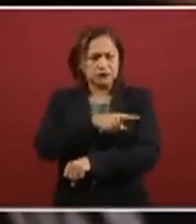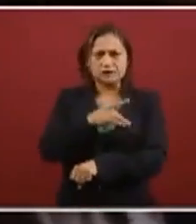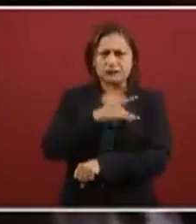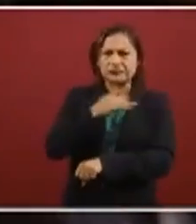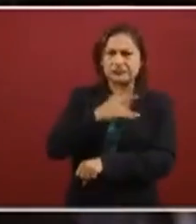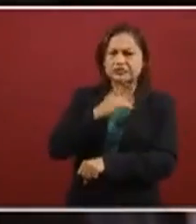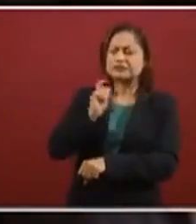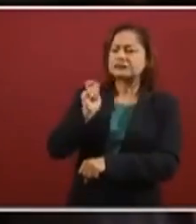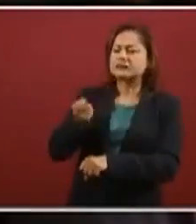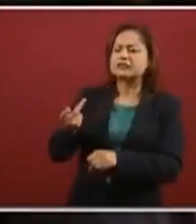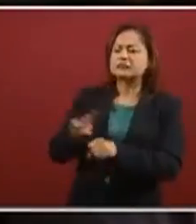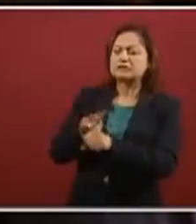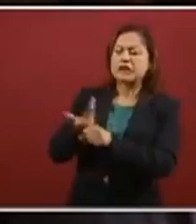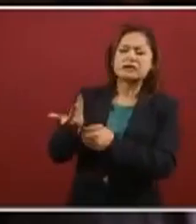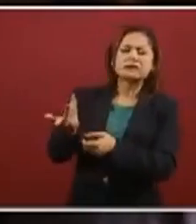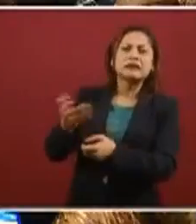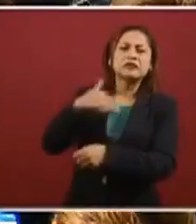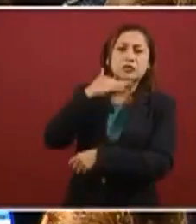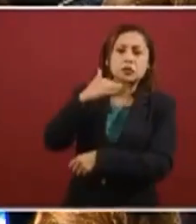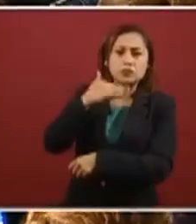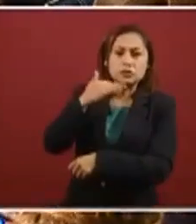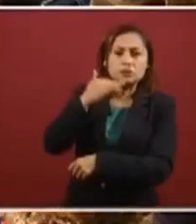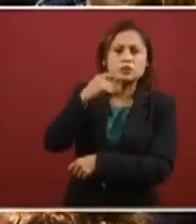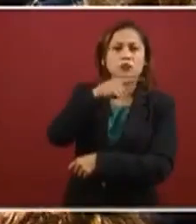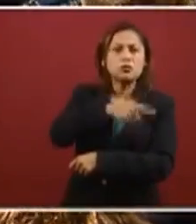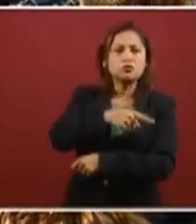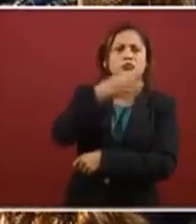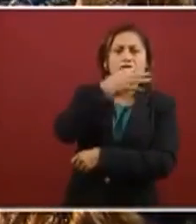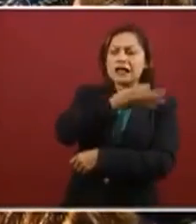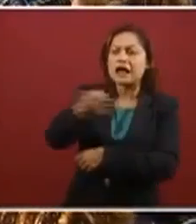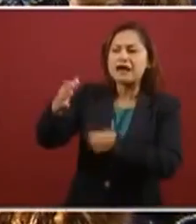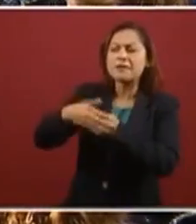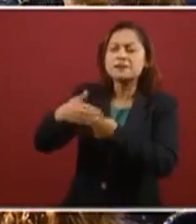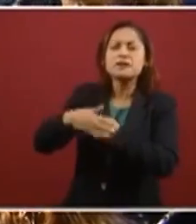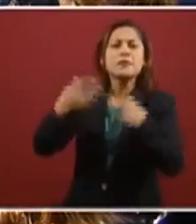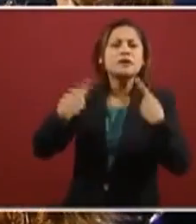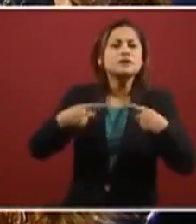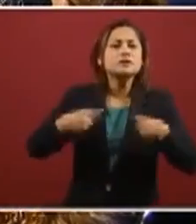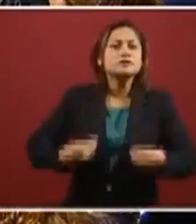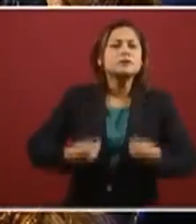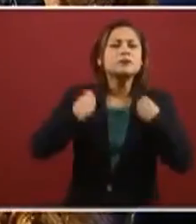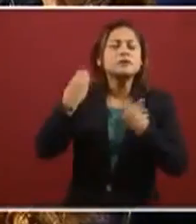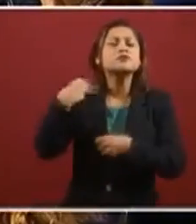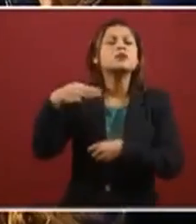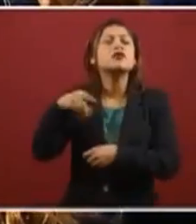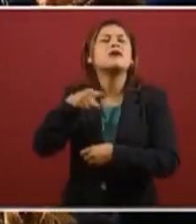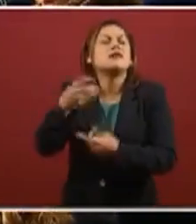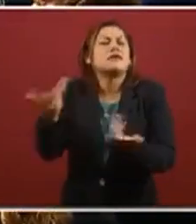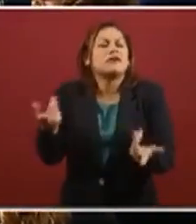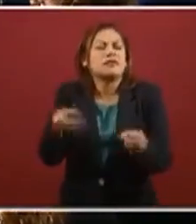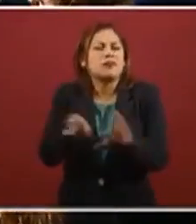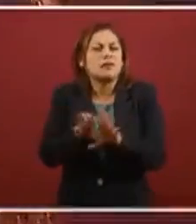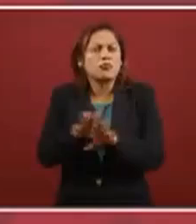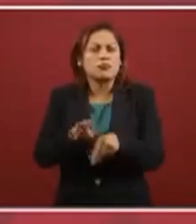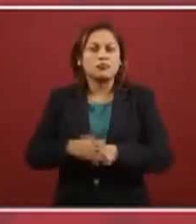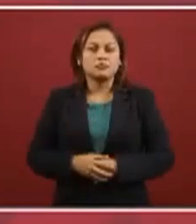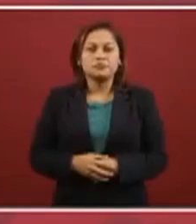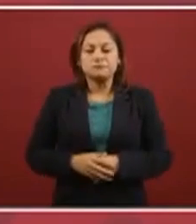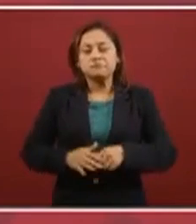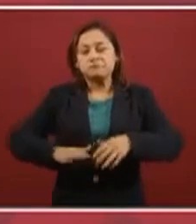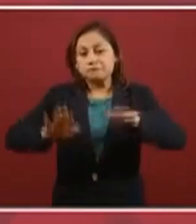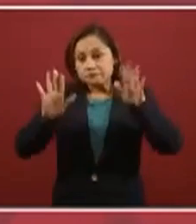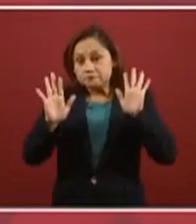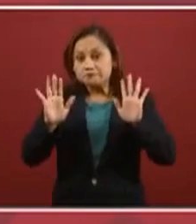le mandaría a los michoacanos? Bueno, pues si hay investigaciones en